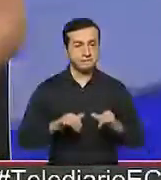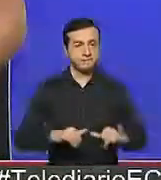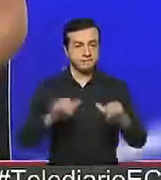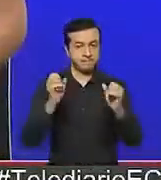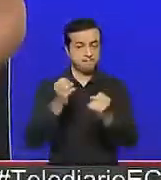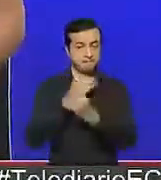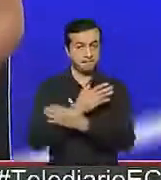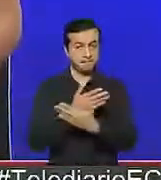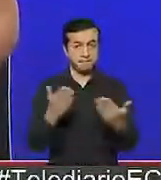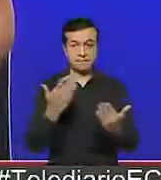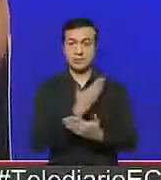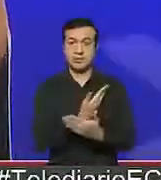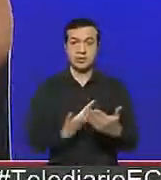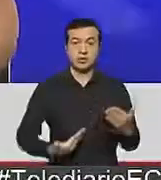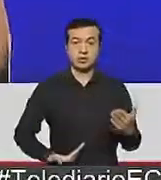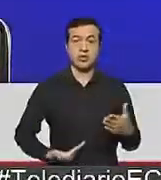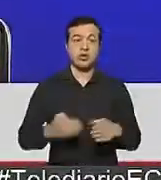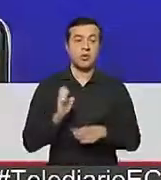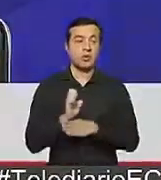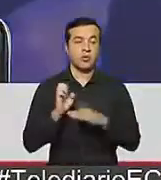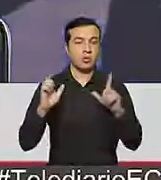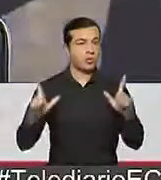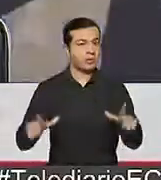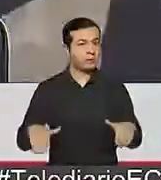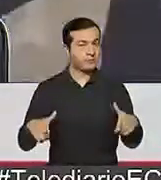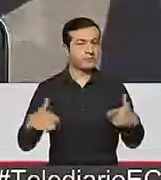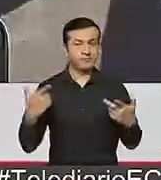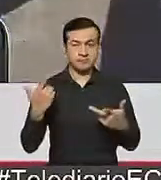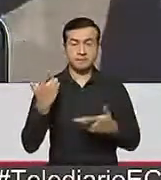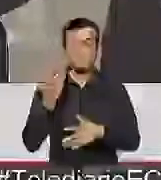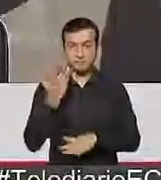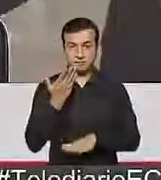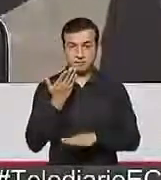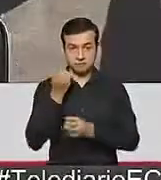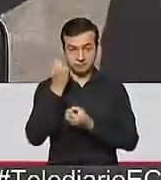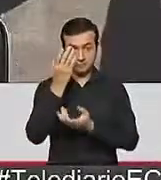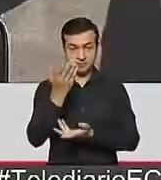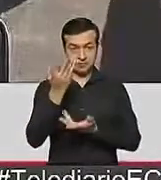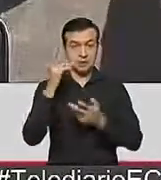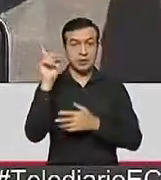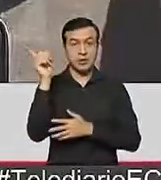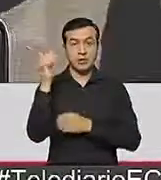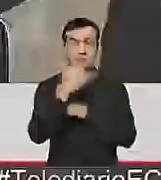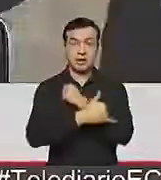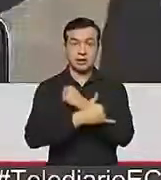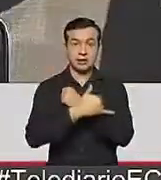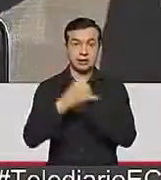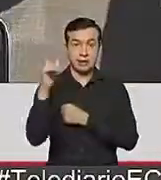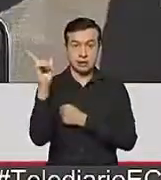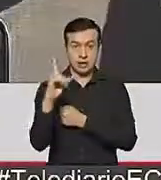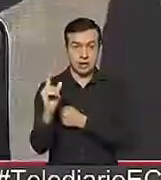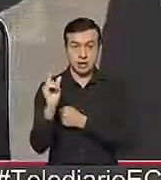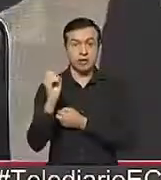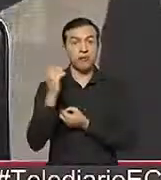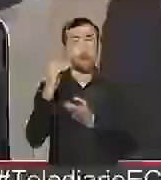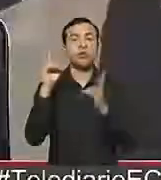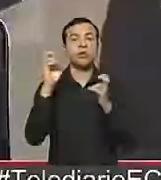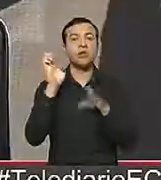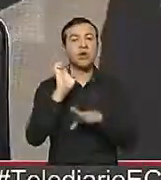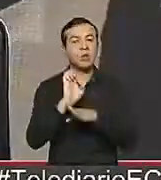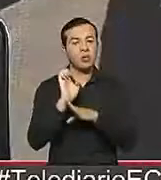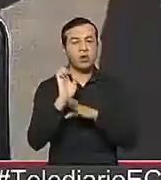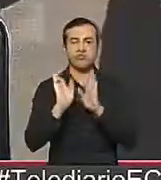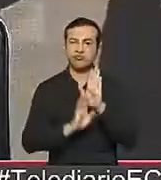con más información. El presidente de la República, Lenín Moreno, presentó en Italia los avances que ha alcanzado Ecuador en seguridad jurídica